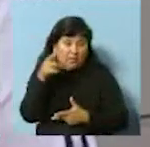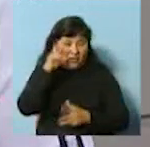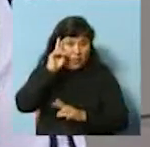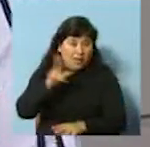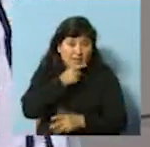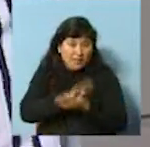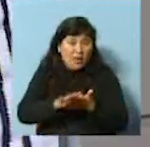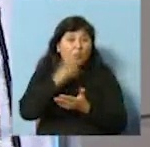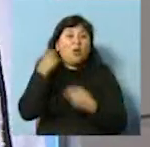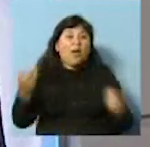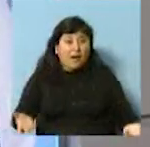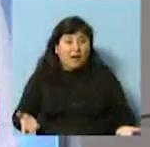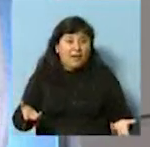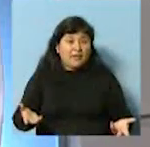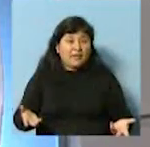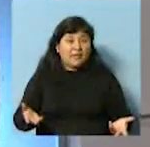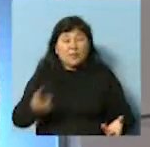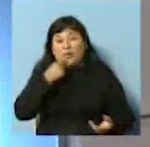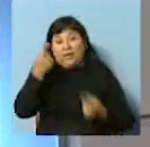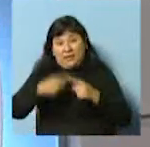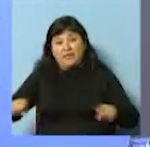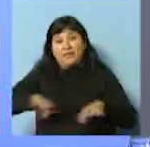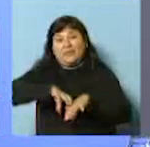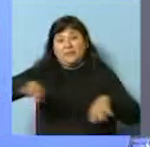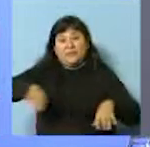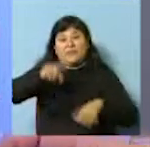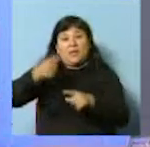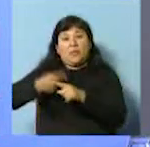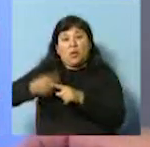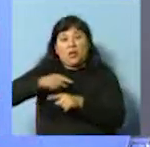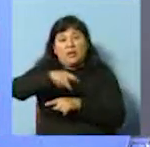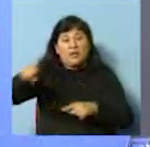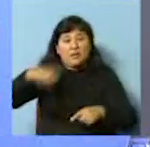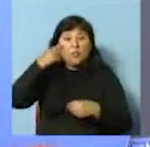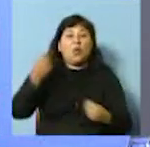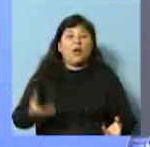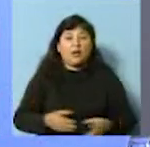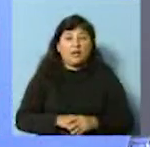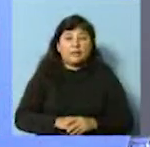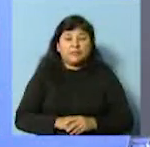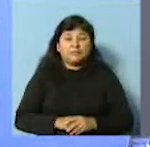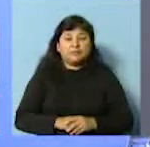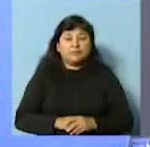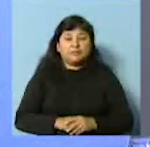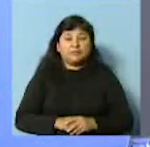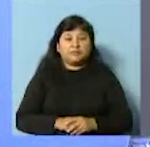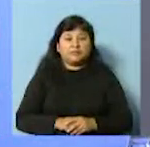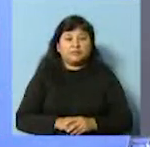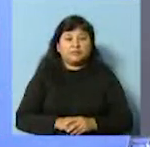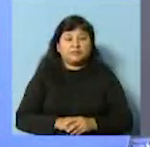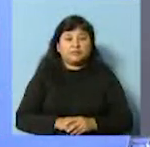de políticos como los definidas recién yo creo que la izquierda puntualmente si no no yo creo que es